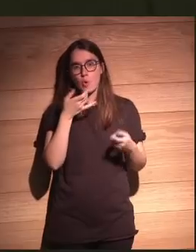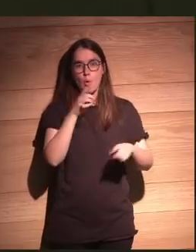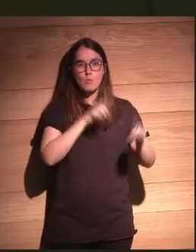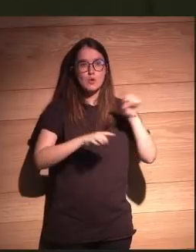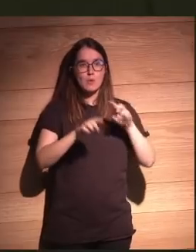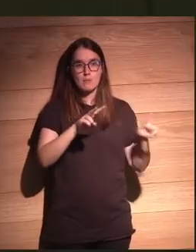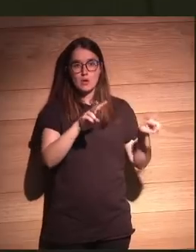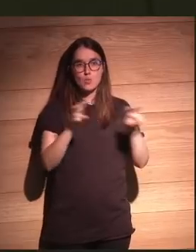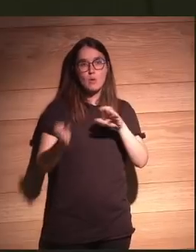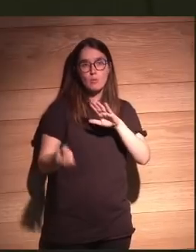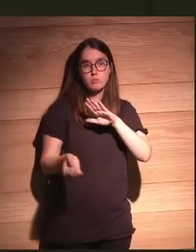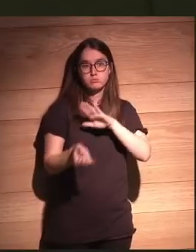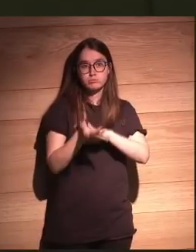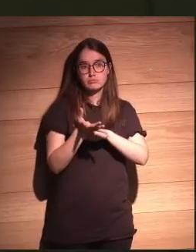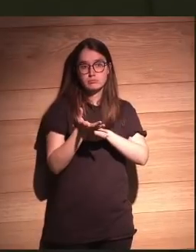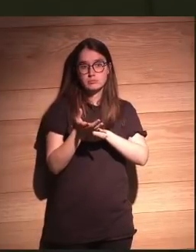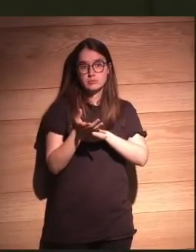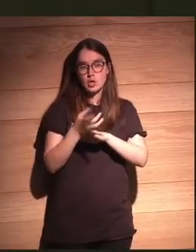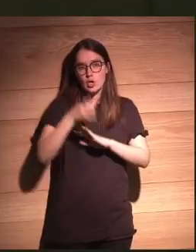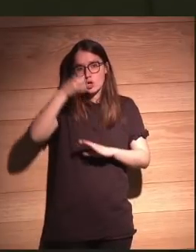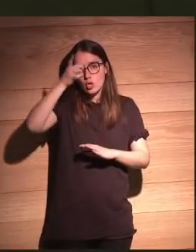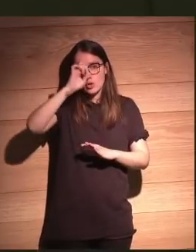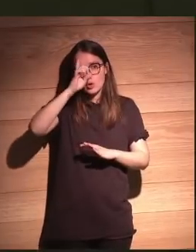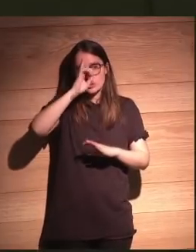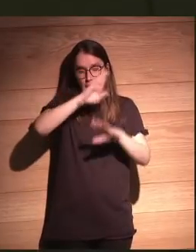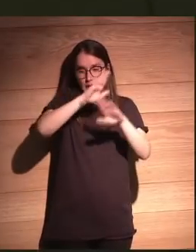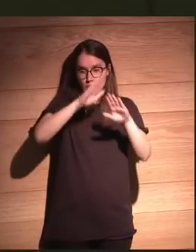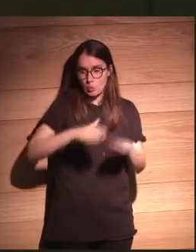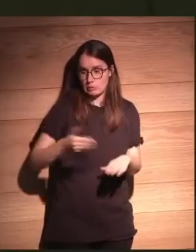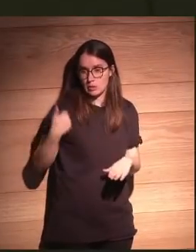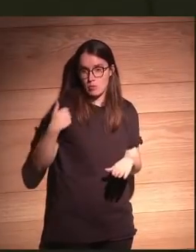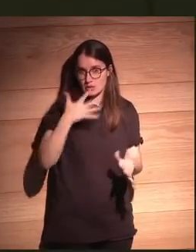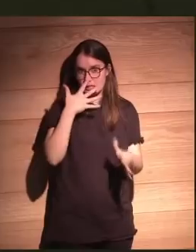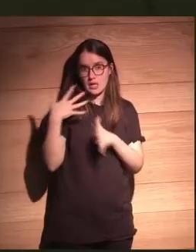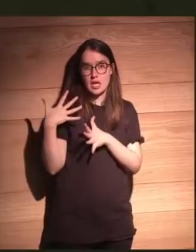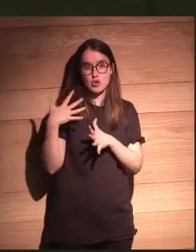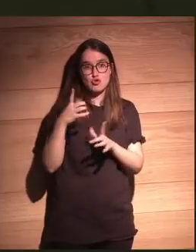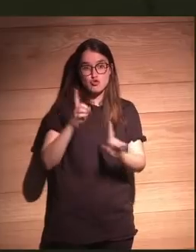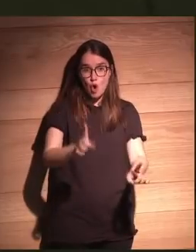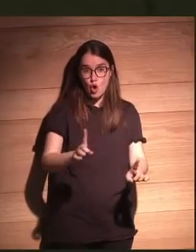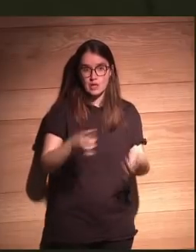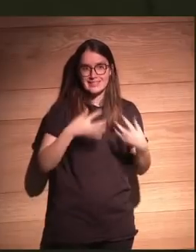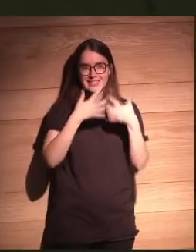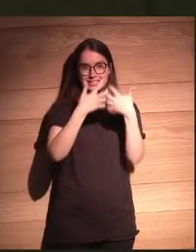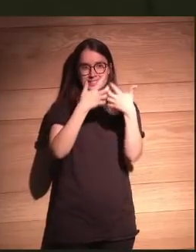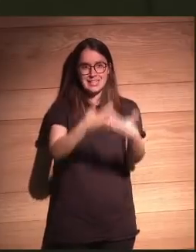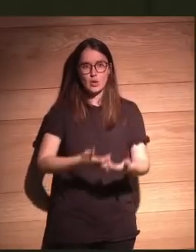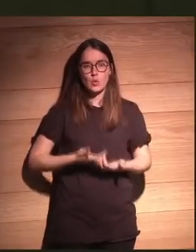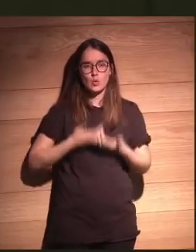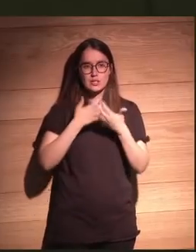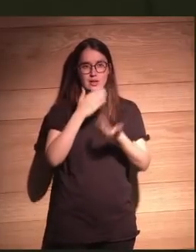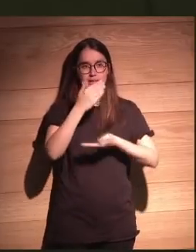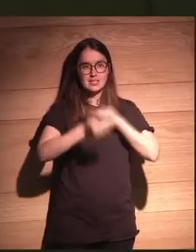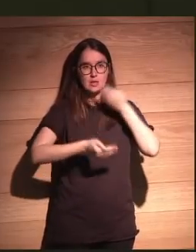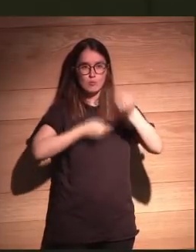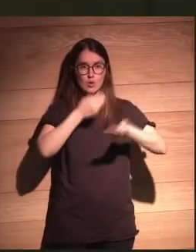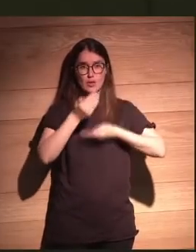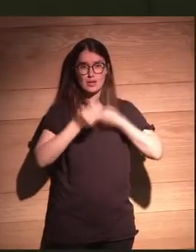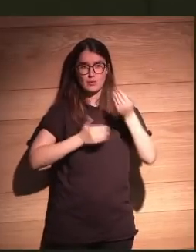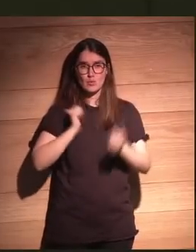nuevo que ha surgido, en el último boom o en la última década. No. esta batalla y este proceso ha sido